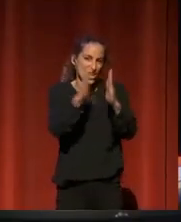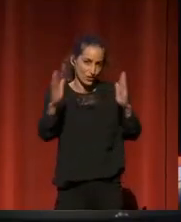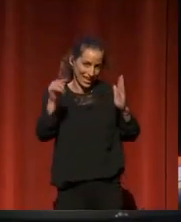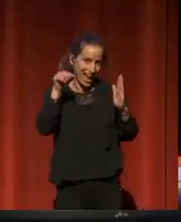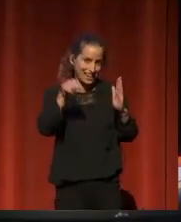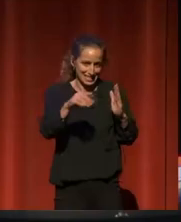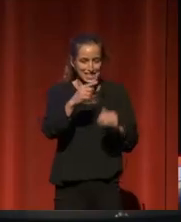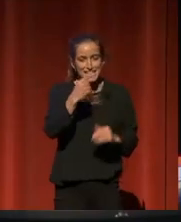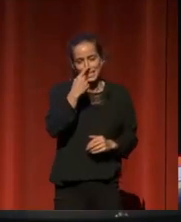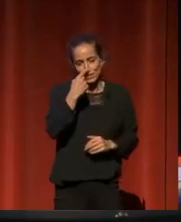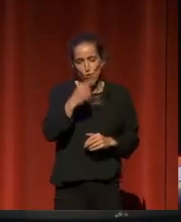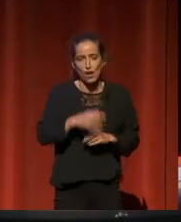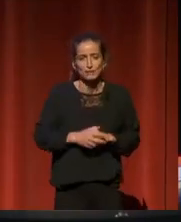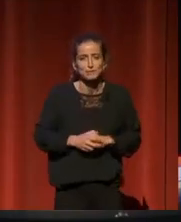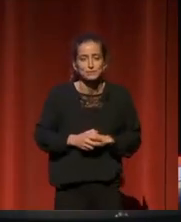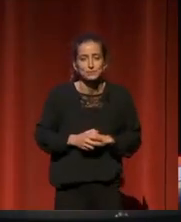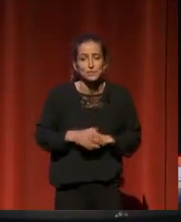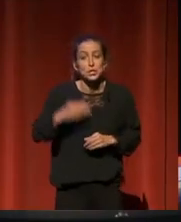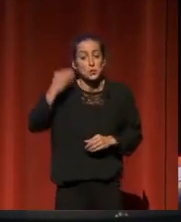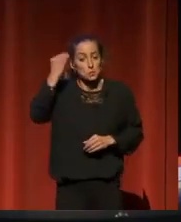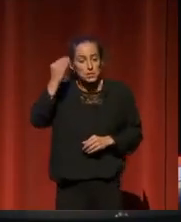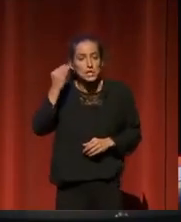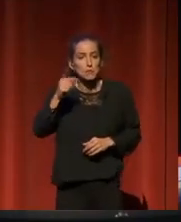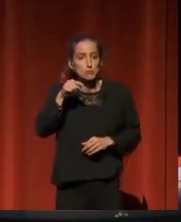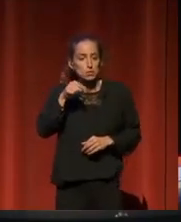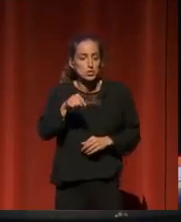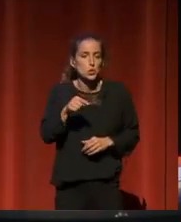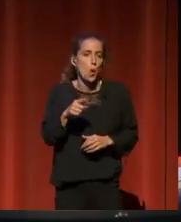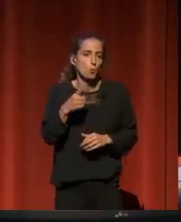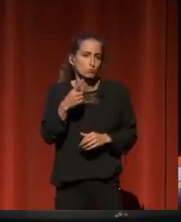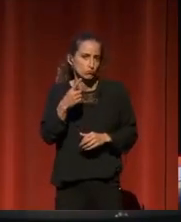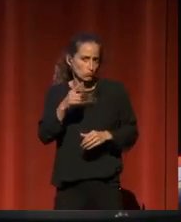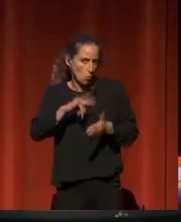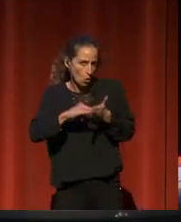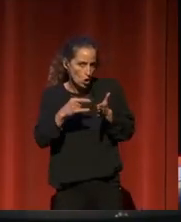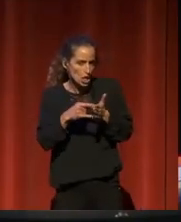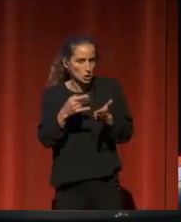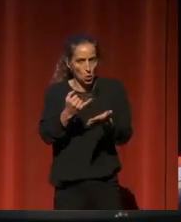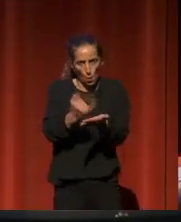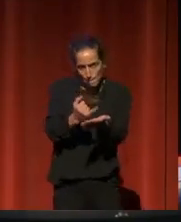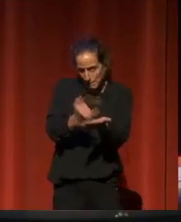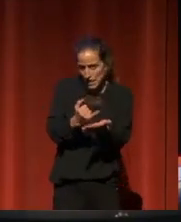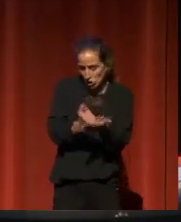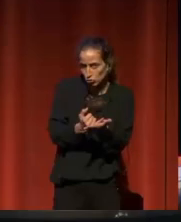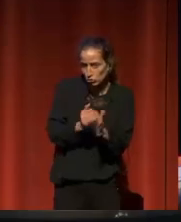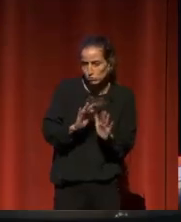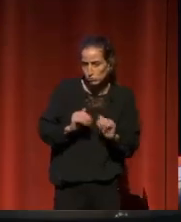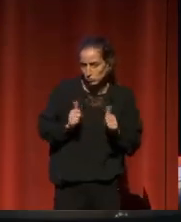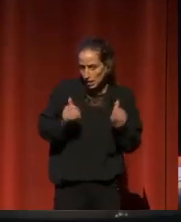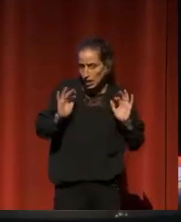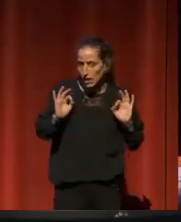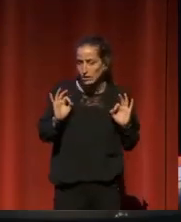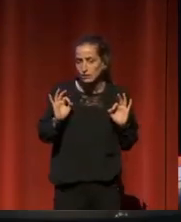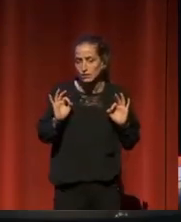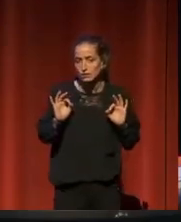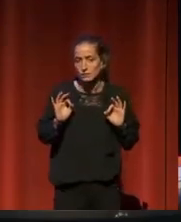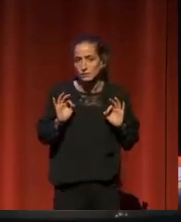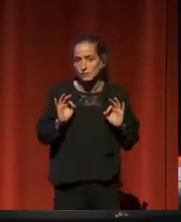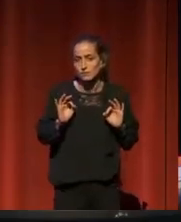entonces hemos pensado que podría ser un proyecto piloto para haceros lo que serían